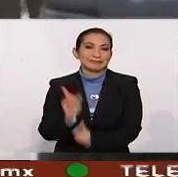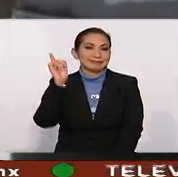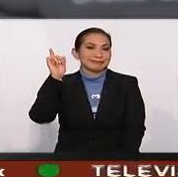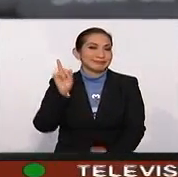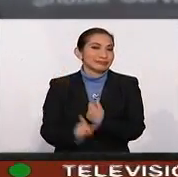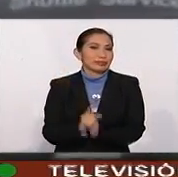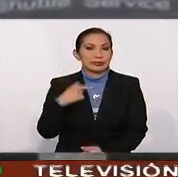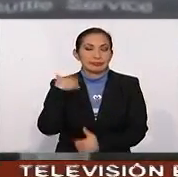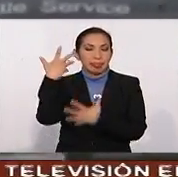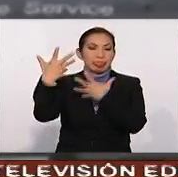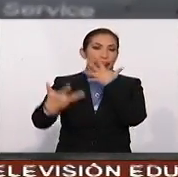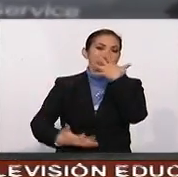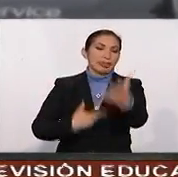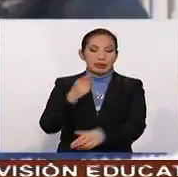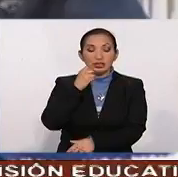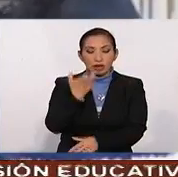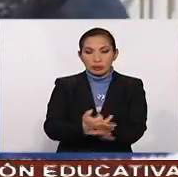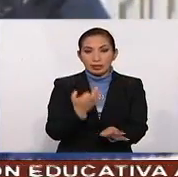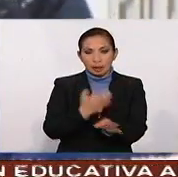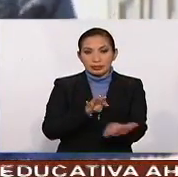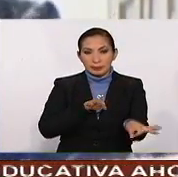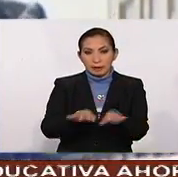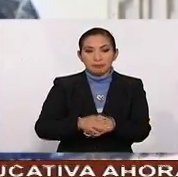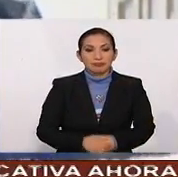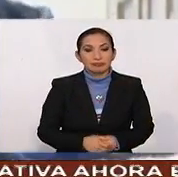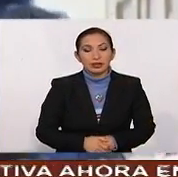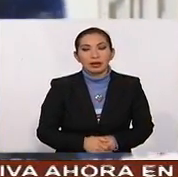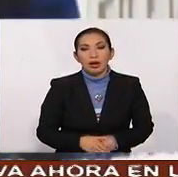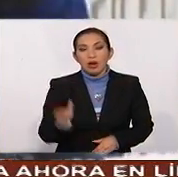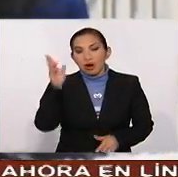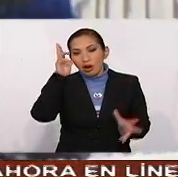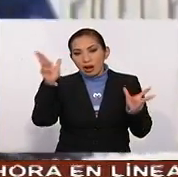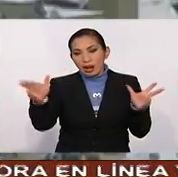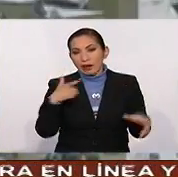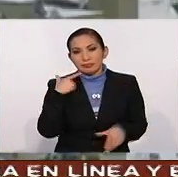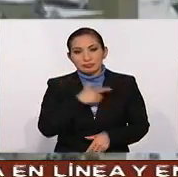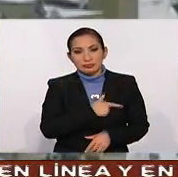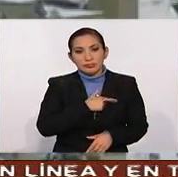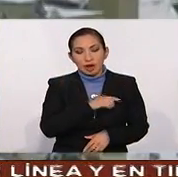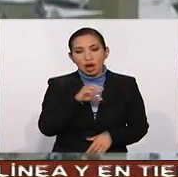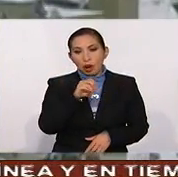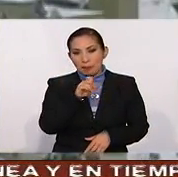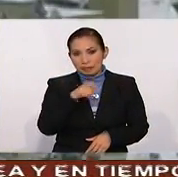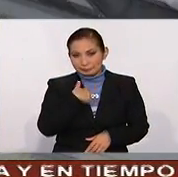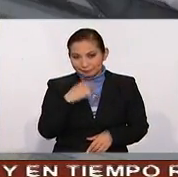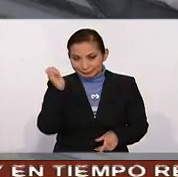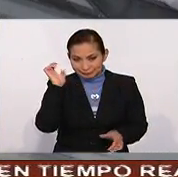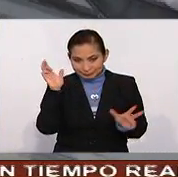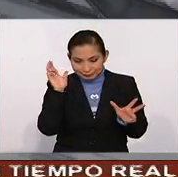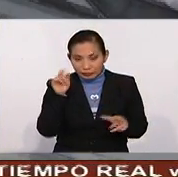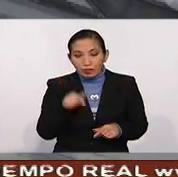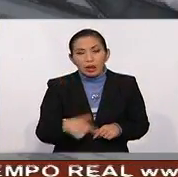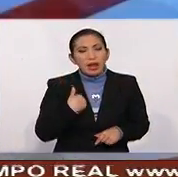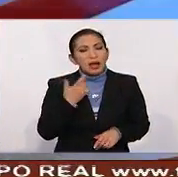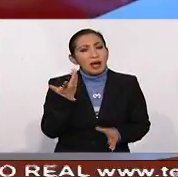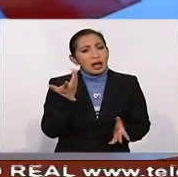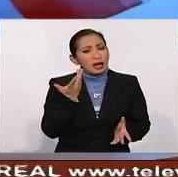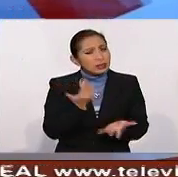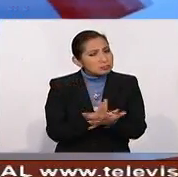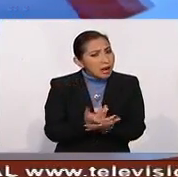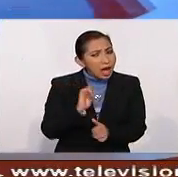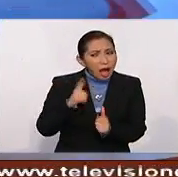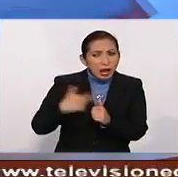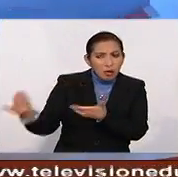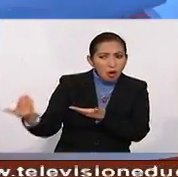te podría destacar de lo que llevamos de mañana, Pati. Hola, David del Río, te saluda con mucho gusto Omar Cepeda. Cuéntanos si se espera la presencia de